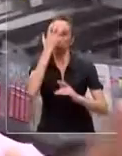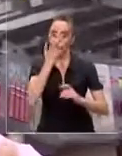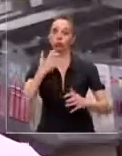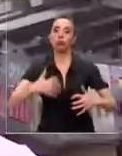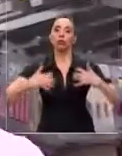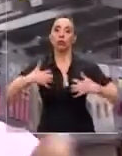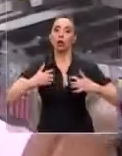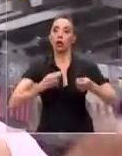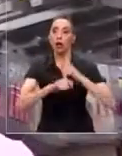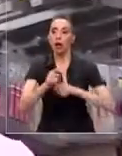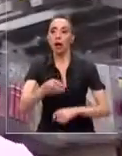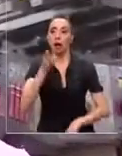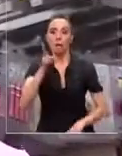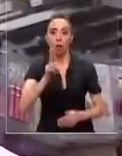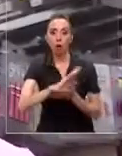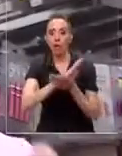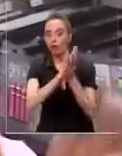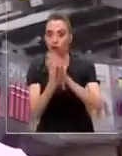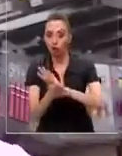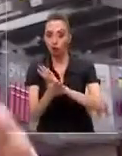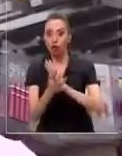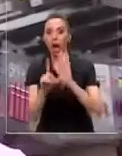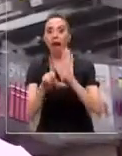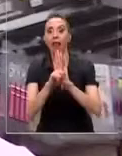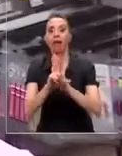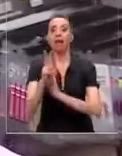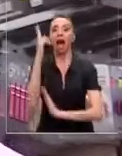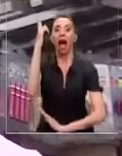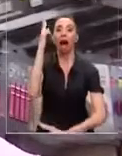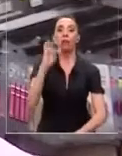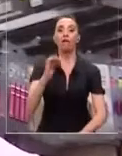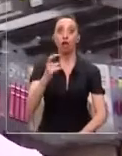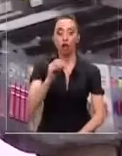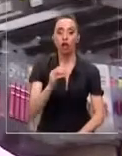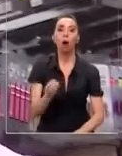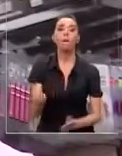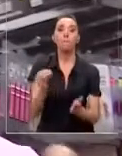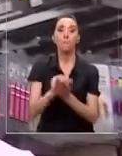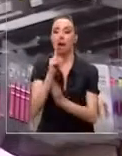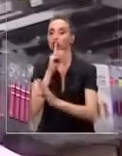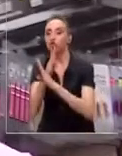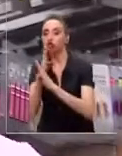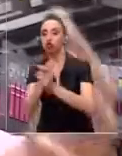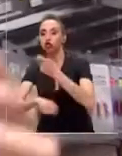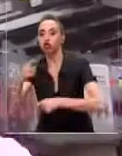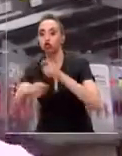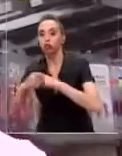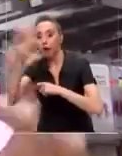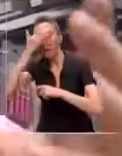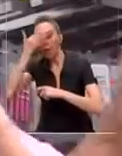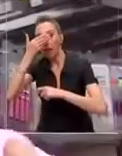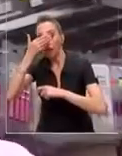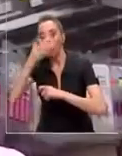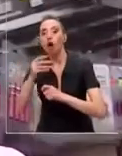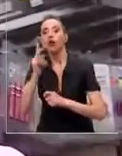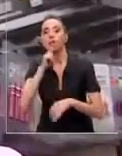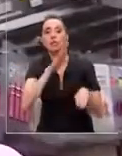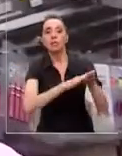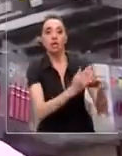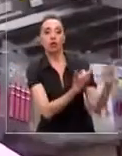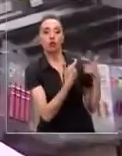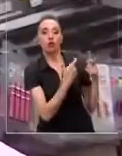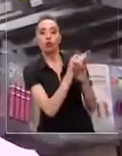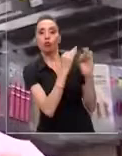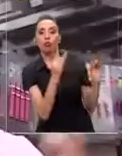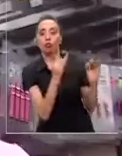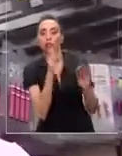situación, si se prohíbe completamente, va a aumentar el mercado negro en Chile de las armas, el mercado informal,